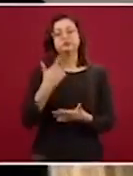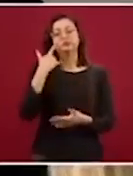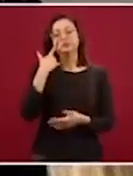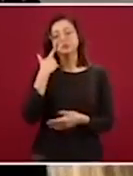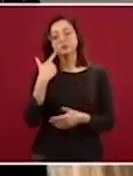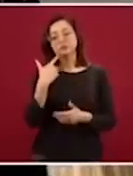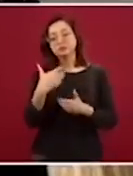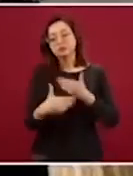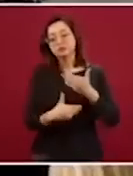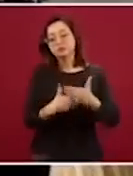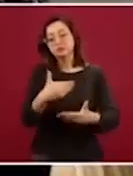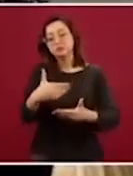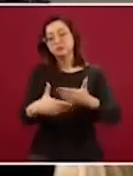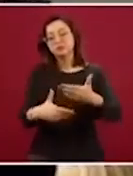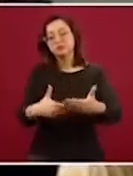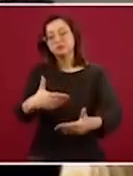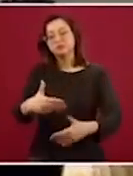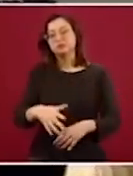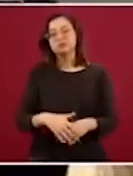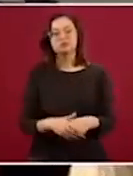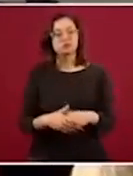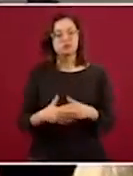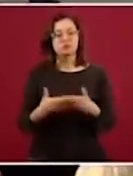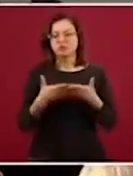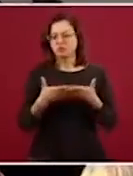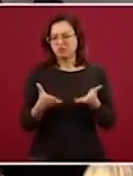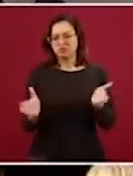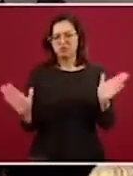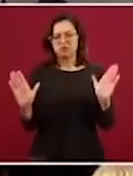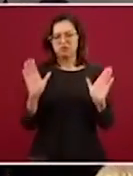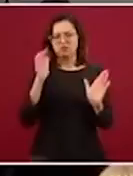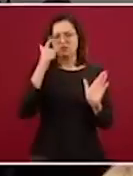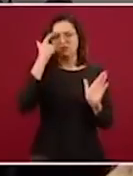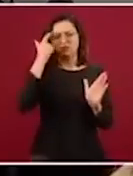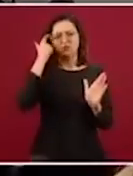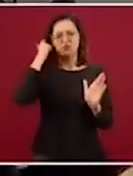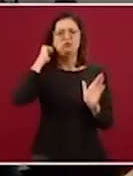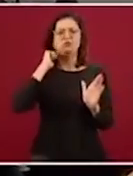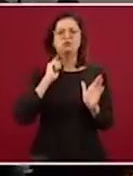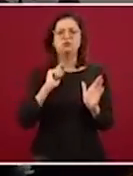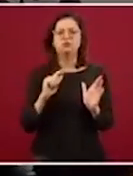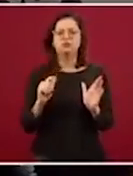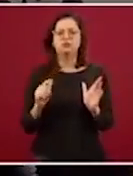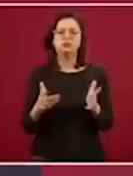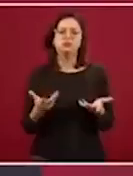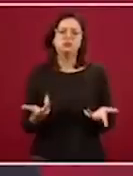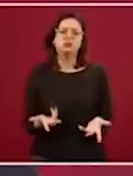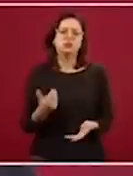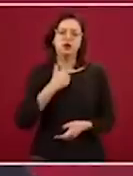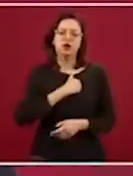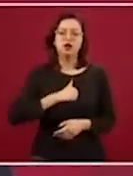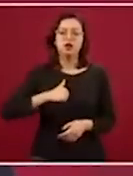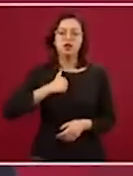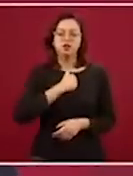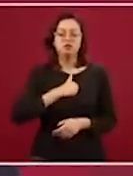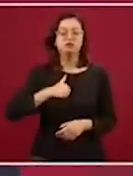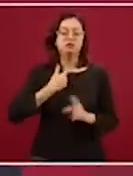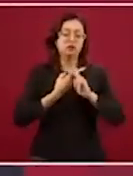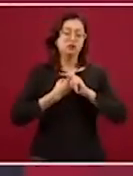resulta. Es un proceso abierto que se origina fundamentalmente por